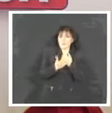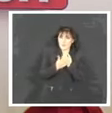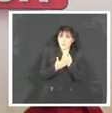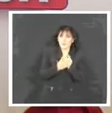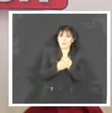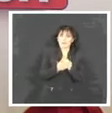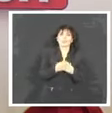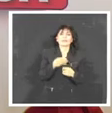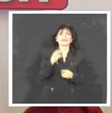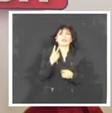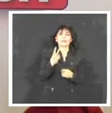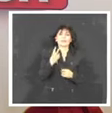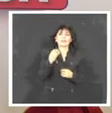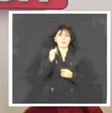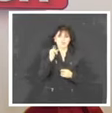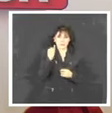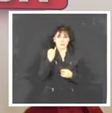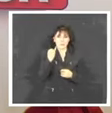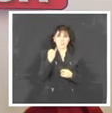este 2 de junio,